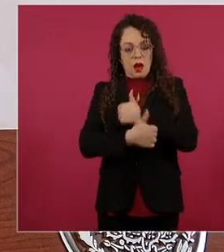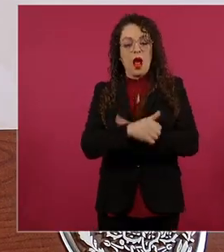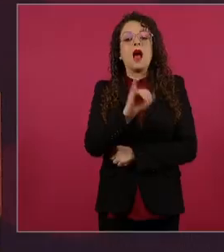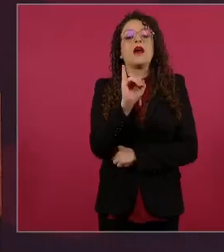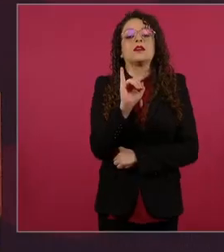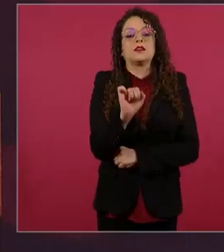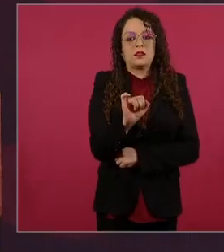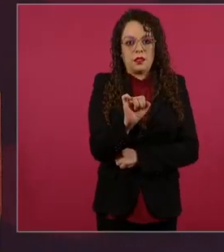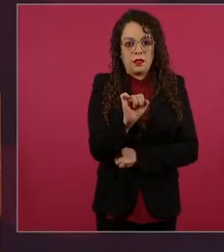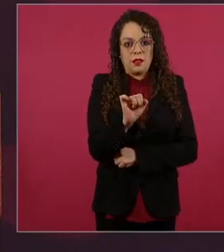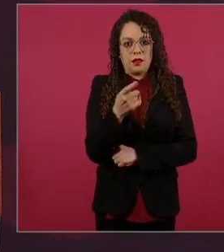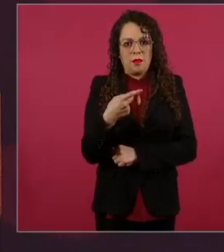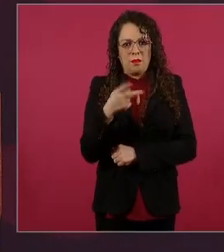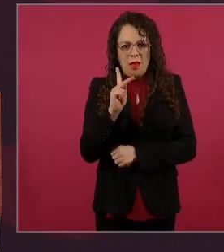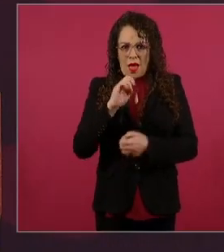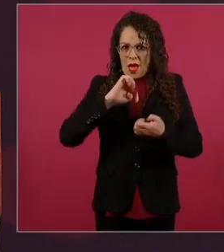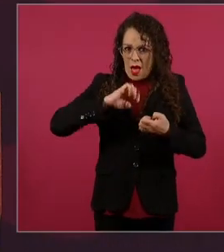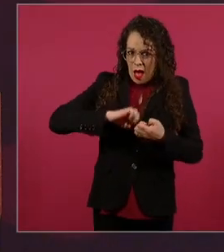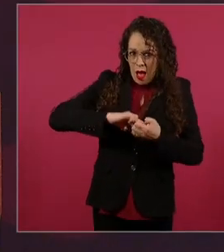es nada más